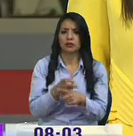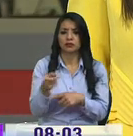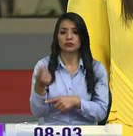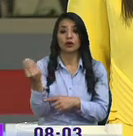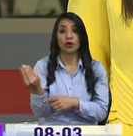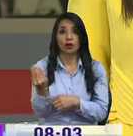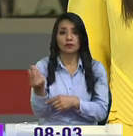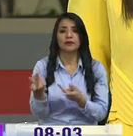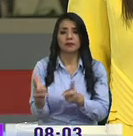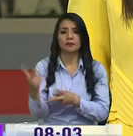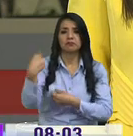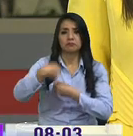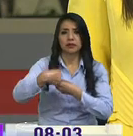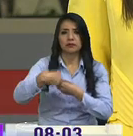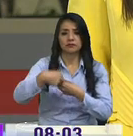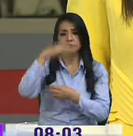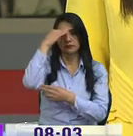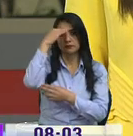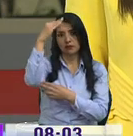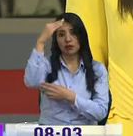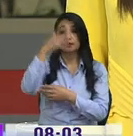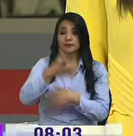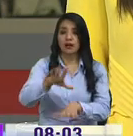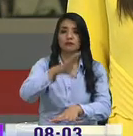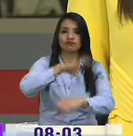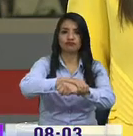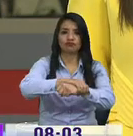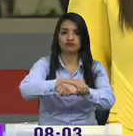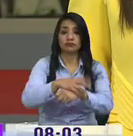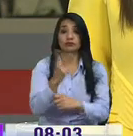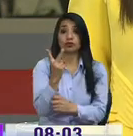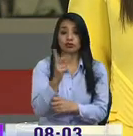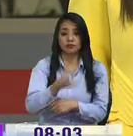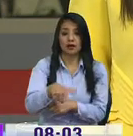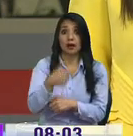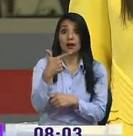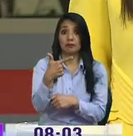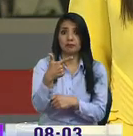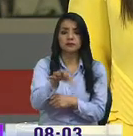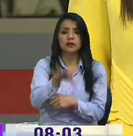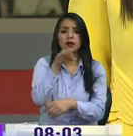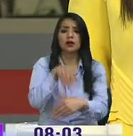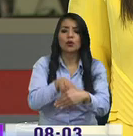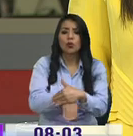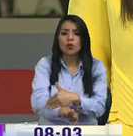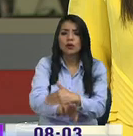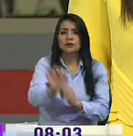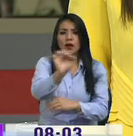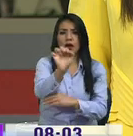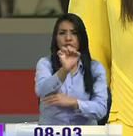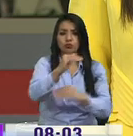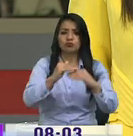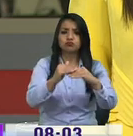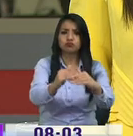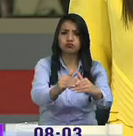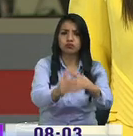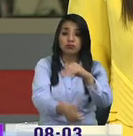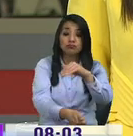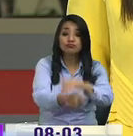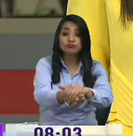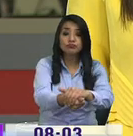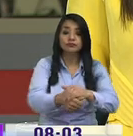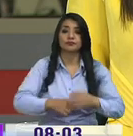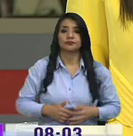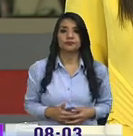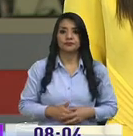fue desarticulada por agentes de la policía. Dos armas de fuego fueron encontradas escondidas en el tablero del vehículo en el que se